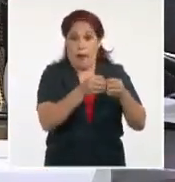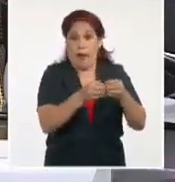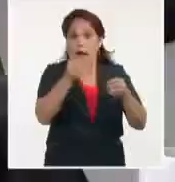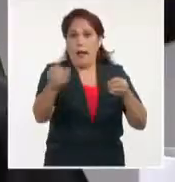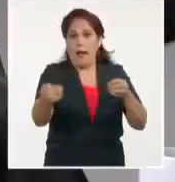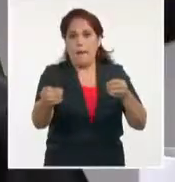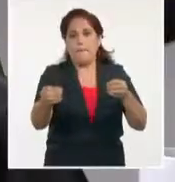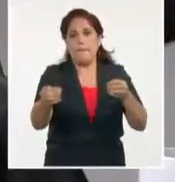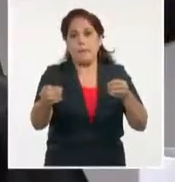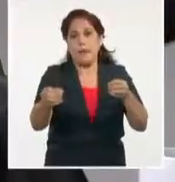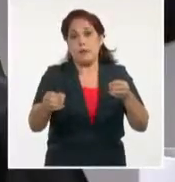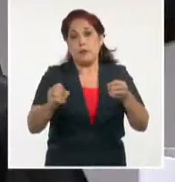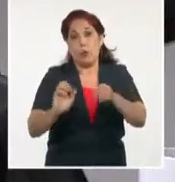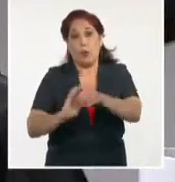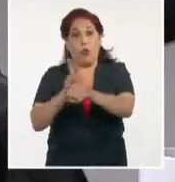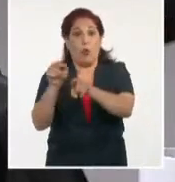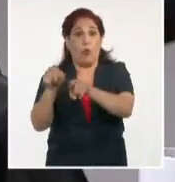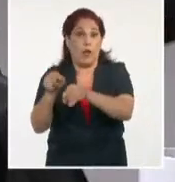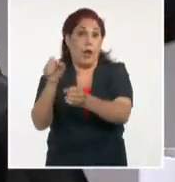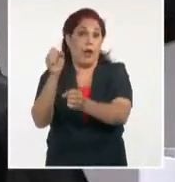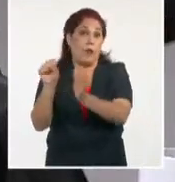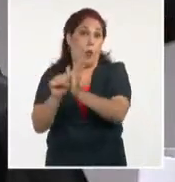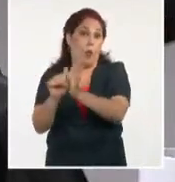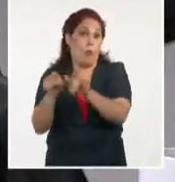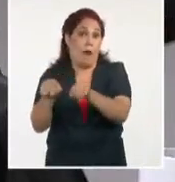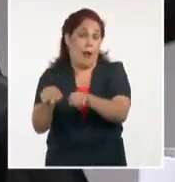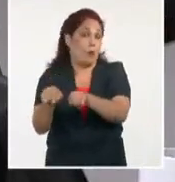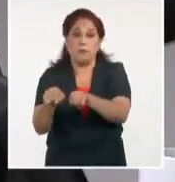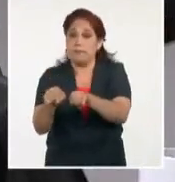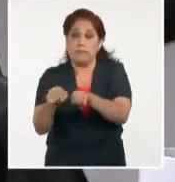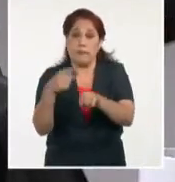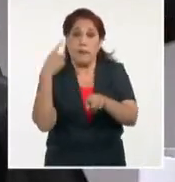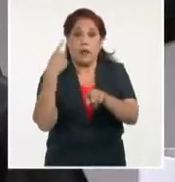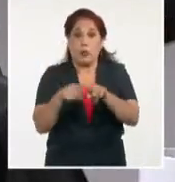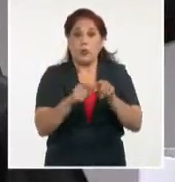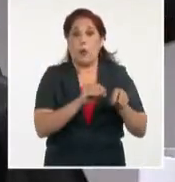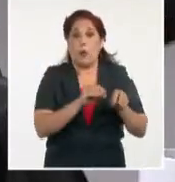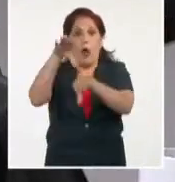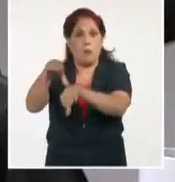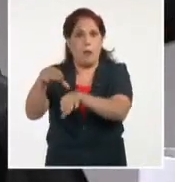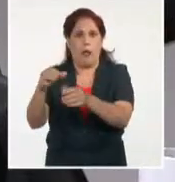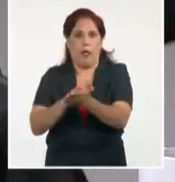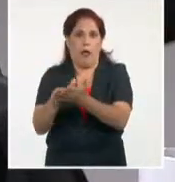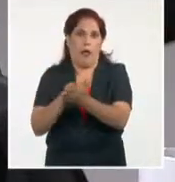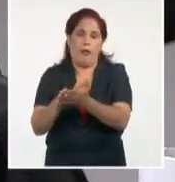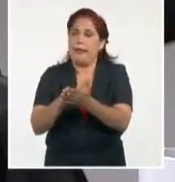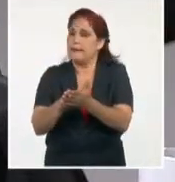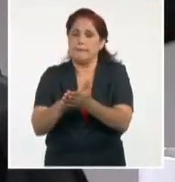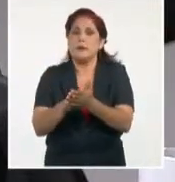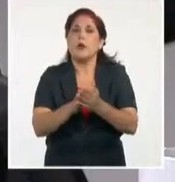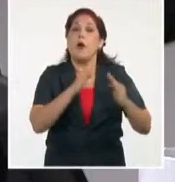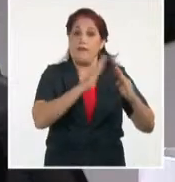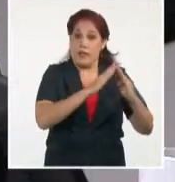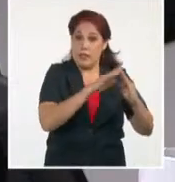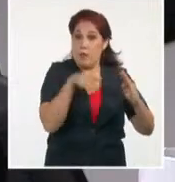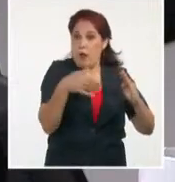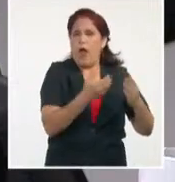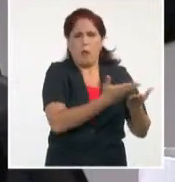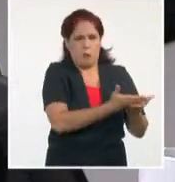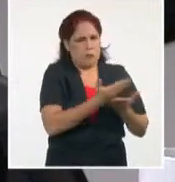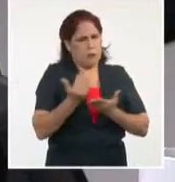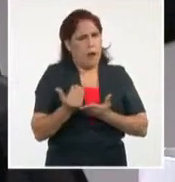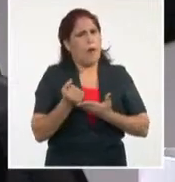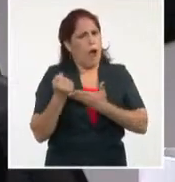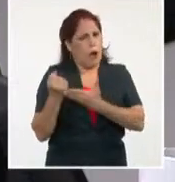hay capacidades que ya están ocupadas ya como centros de aislamiento. Y eso fue una muy buena posición que vimos también en la población, porque acudieron a